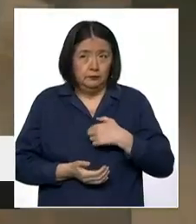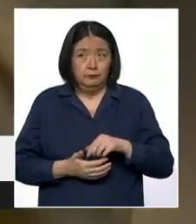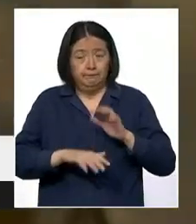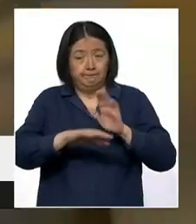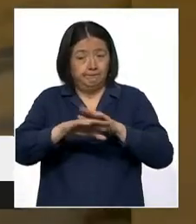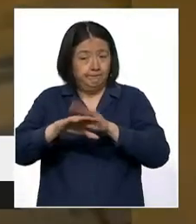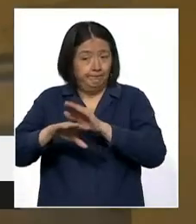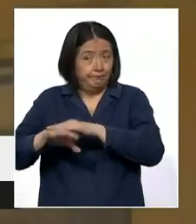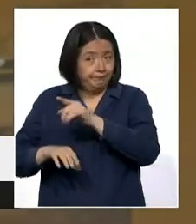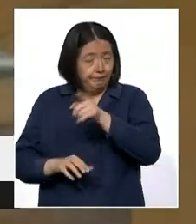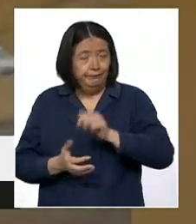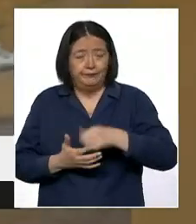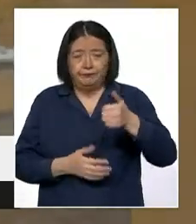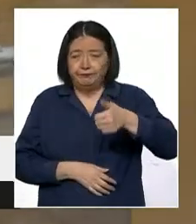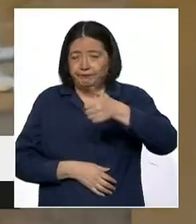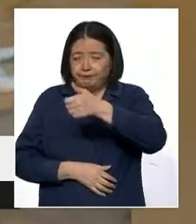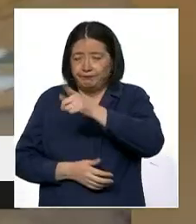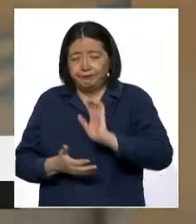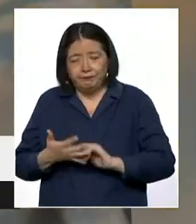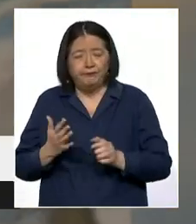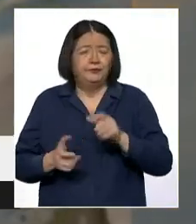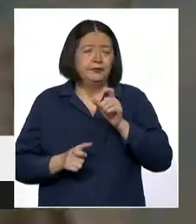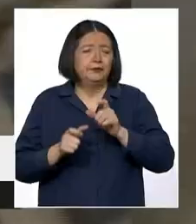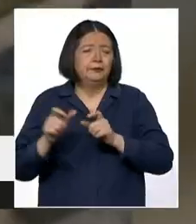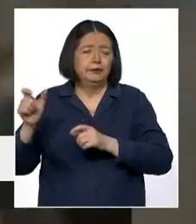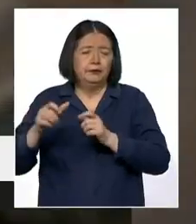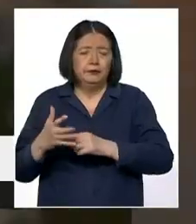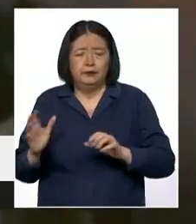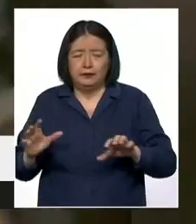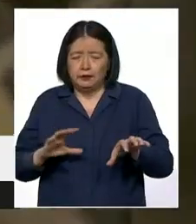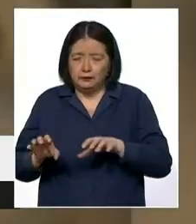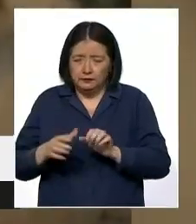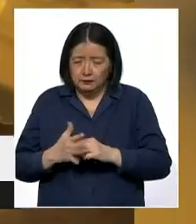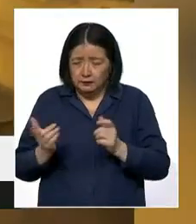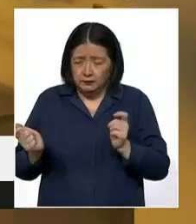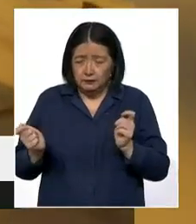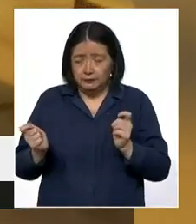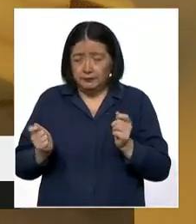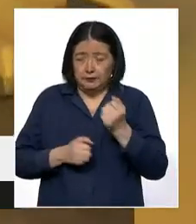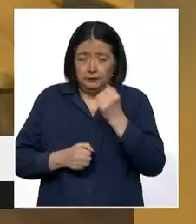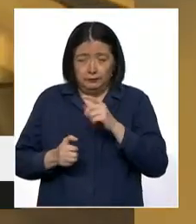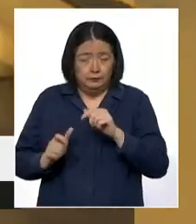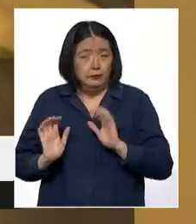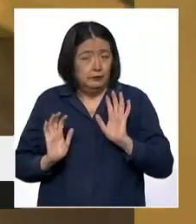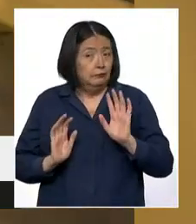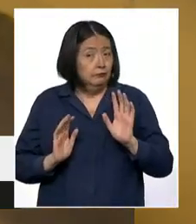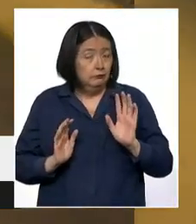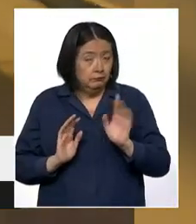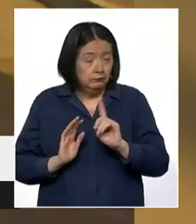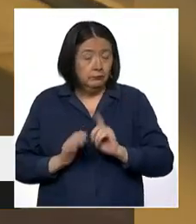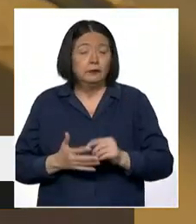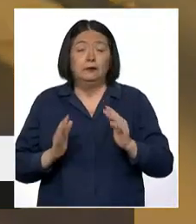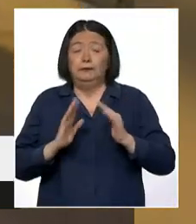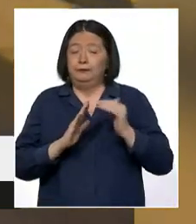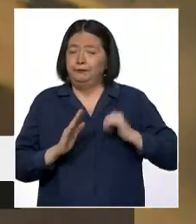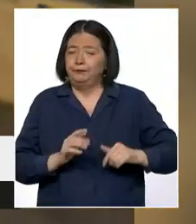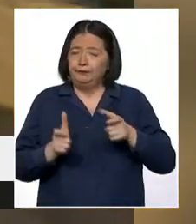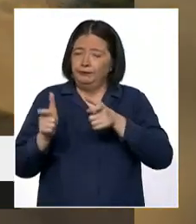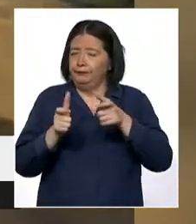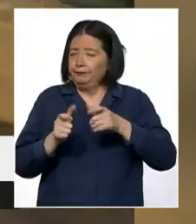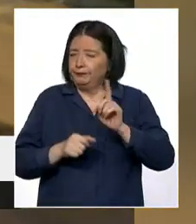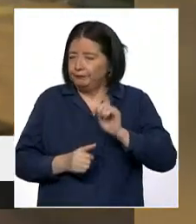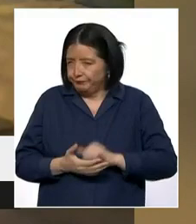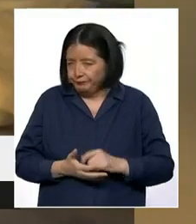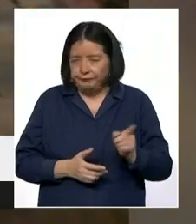comunicar al propietario y a los promotores de estos eventos clandestinos que la municipalidad ya está controlando, ya está impidiendo